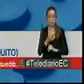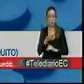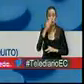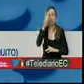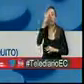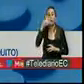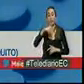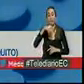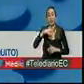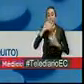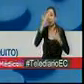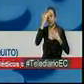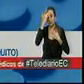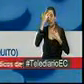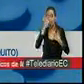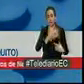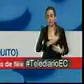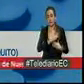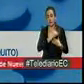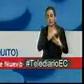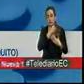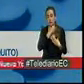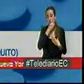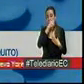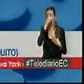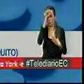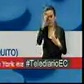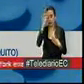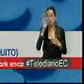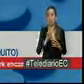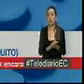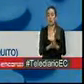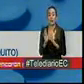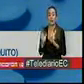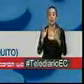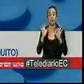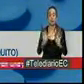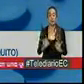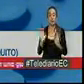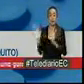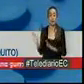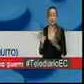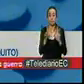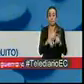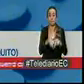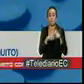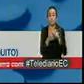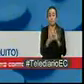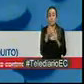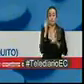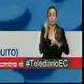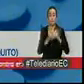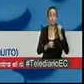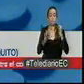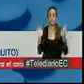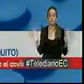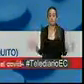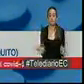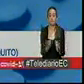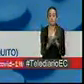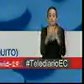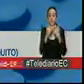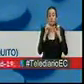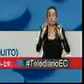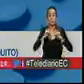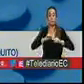que se produce por esta fuerza mayor que es el COVID-19. Es decir, este es el que origina, o el que motiva, si cabe la